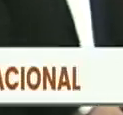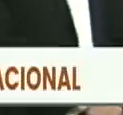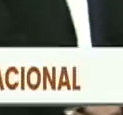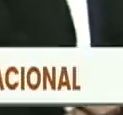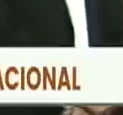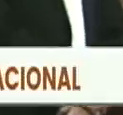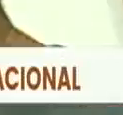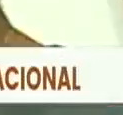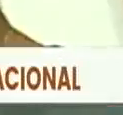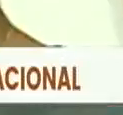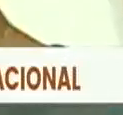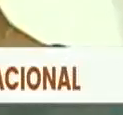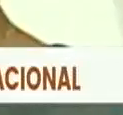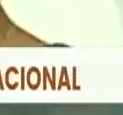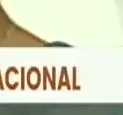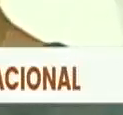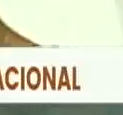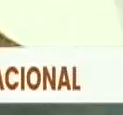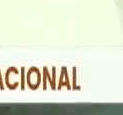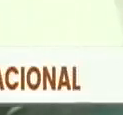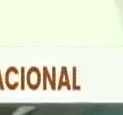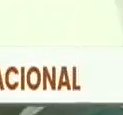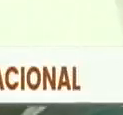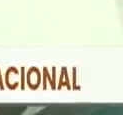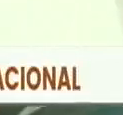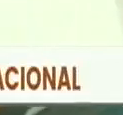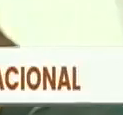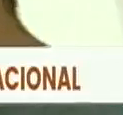suavidad delata al buen danzante.